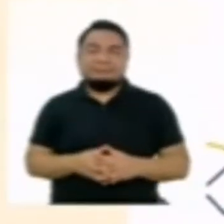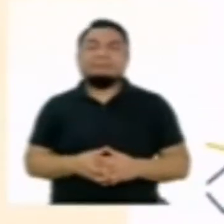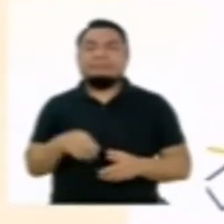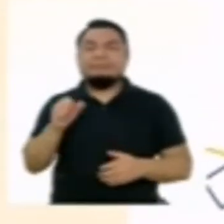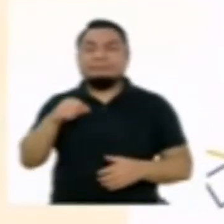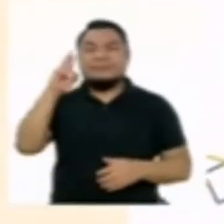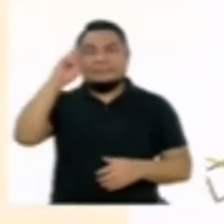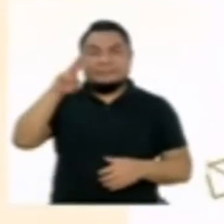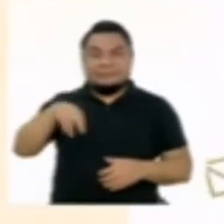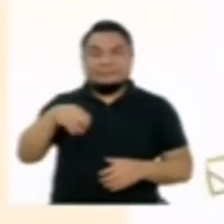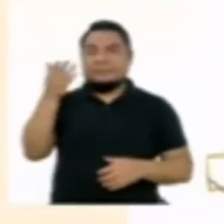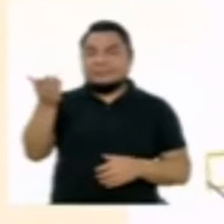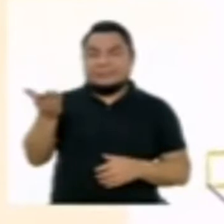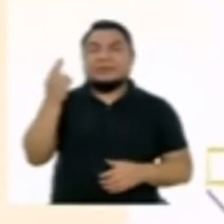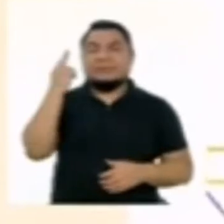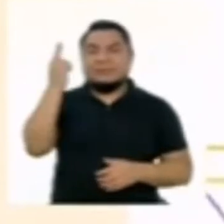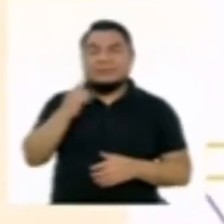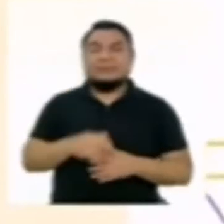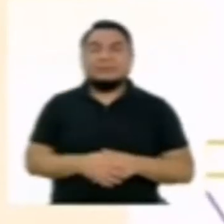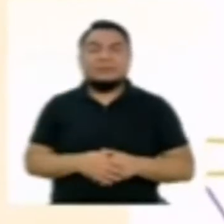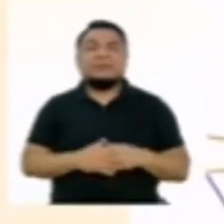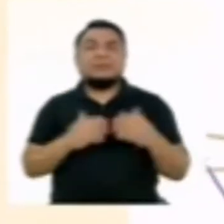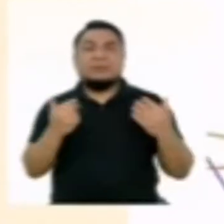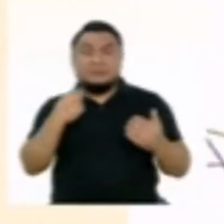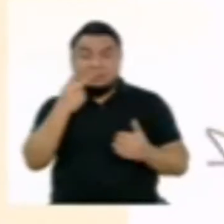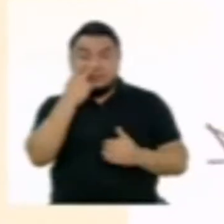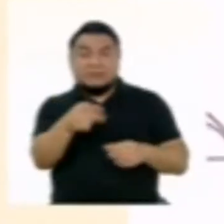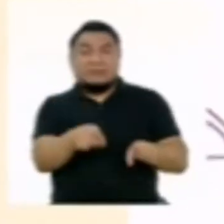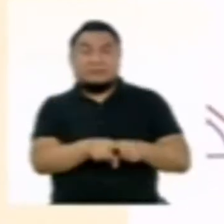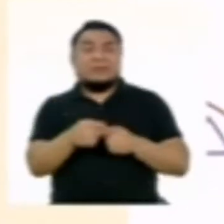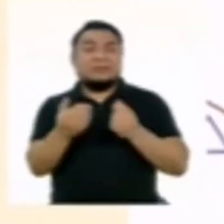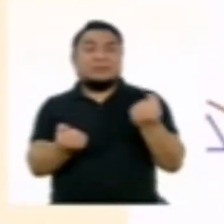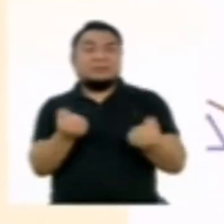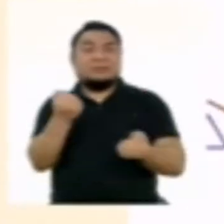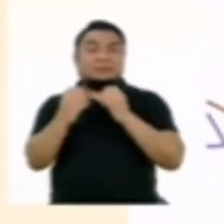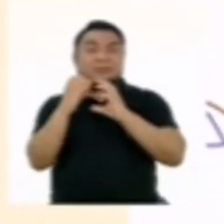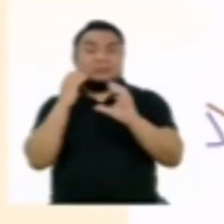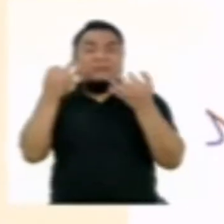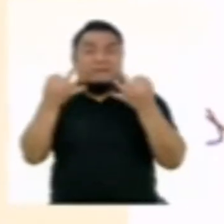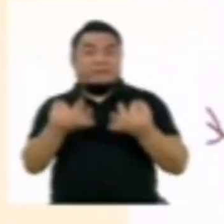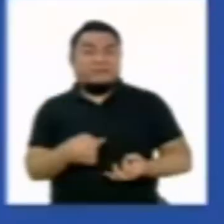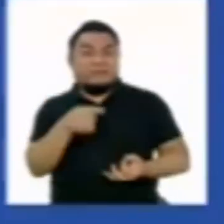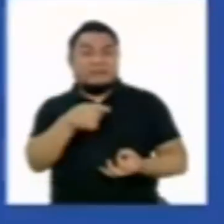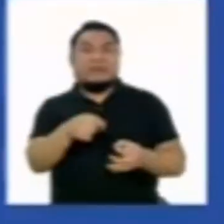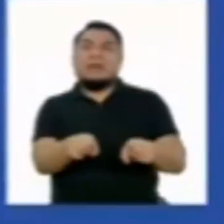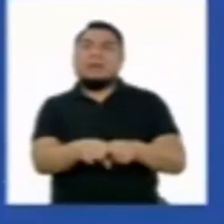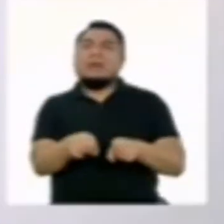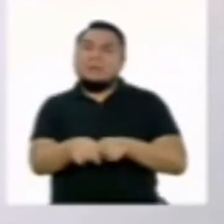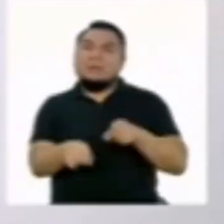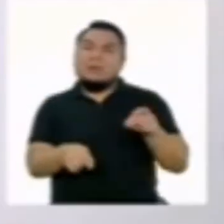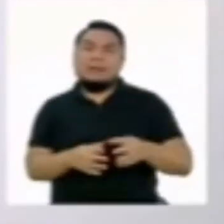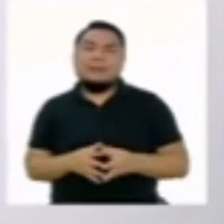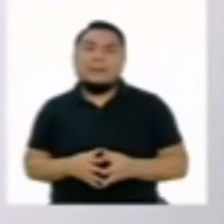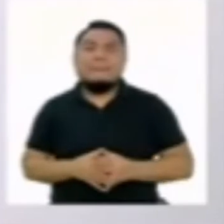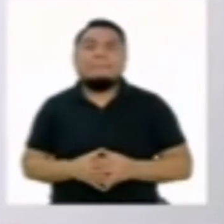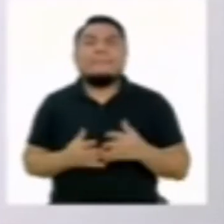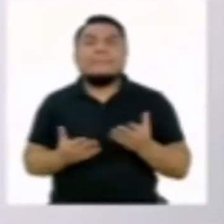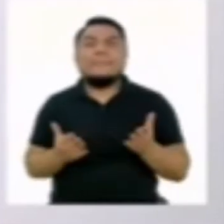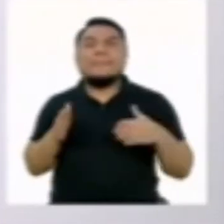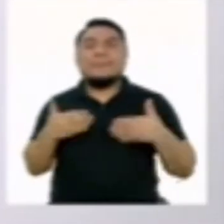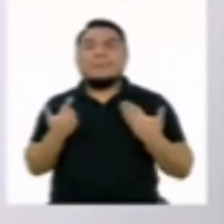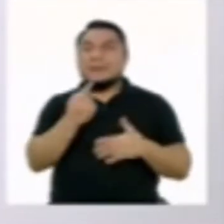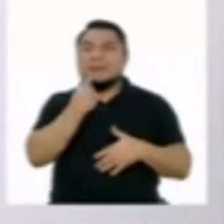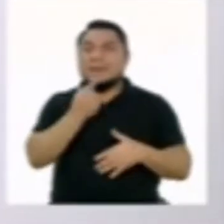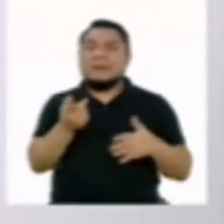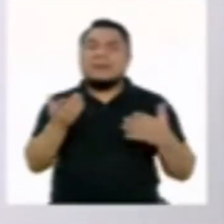Es verdad, profesora. Y también he visto que los servicios de transporte público formales hacen lo mismo. Entonces